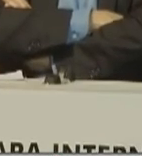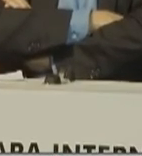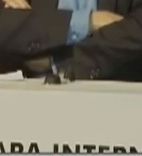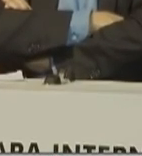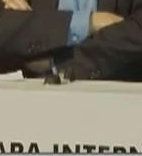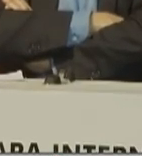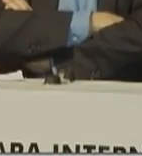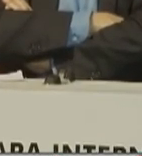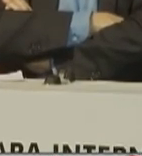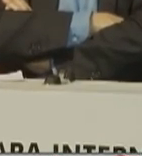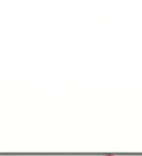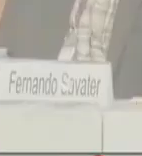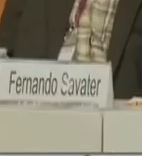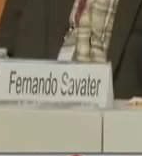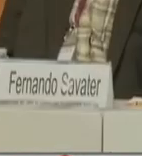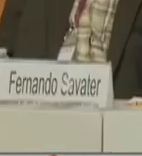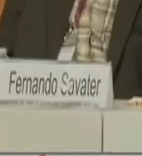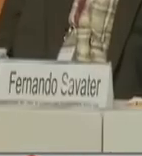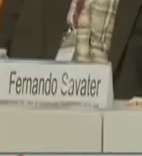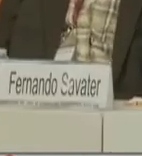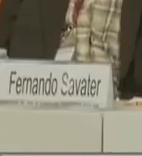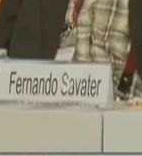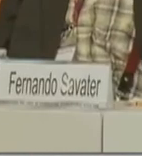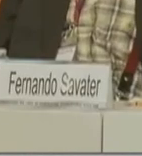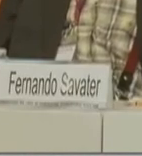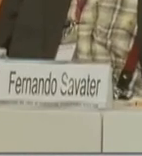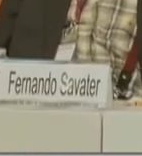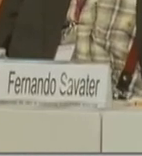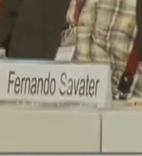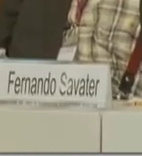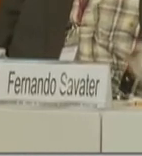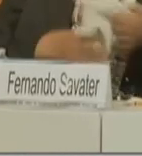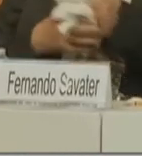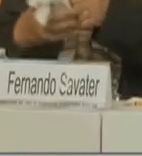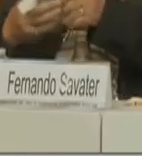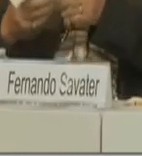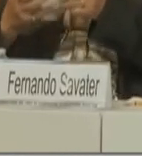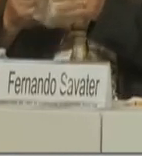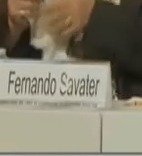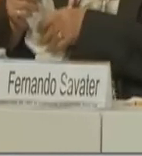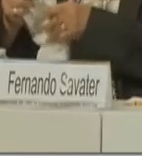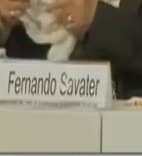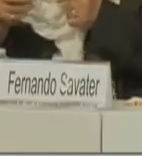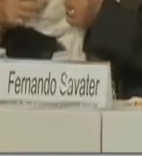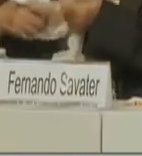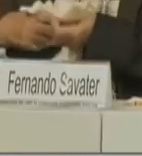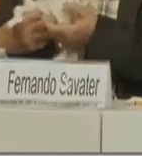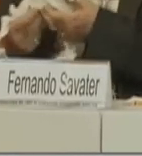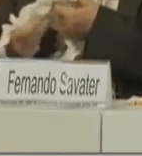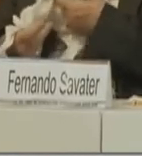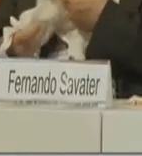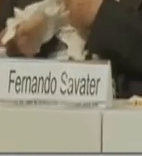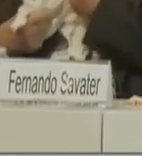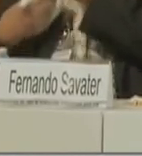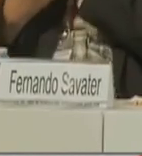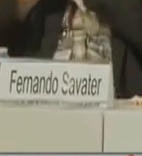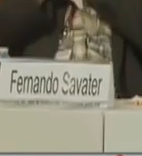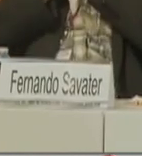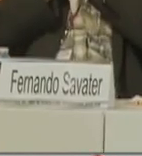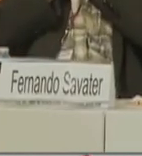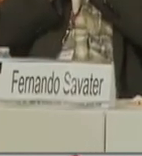él, nos cambió la vida. Creo que hoy celebramos la aventura de la libertad encarnada en la